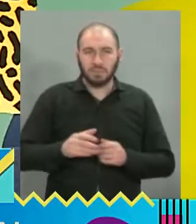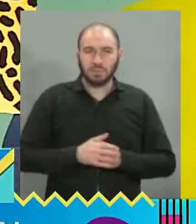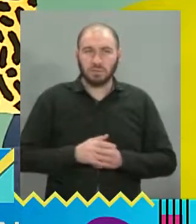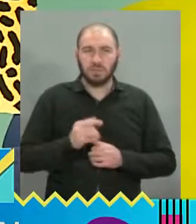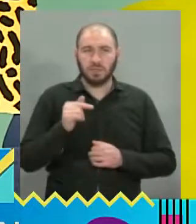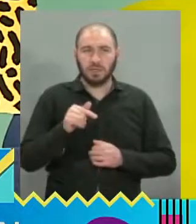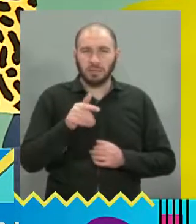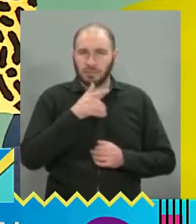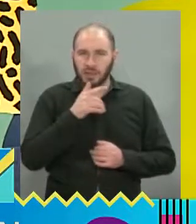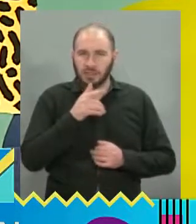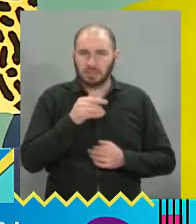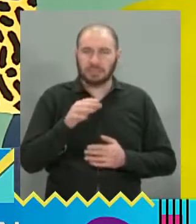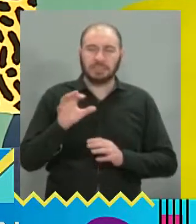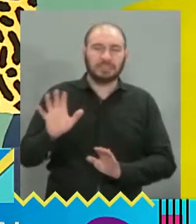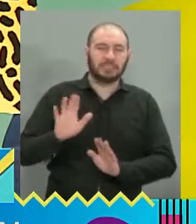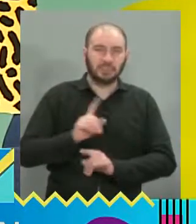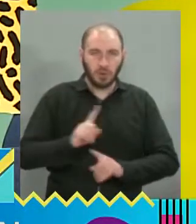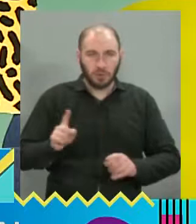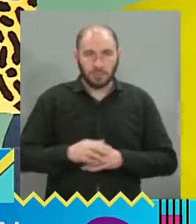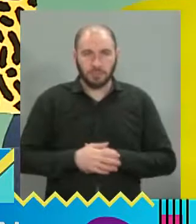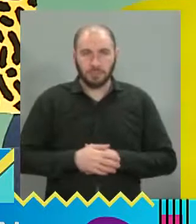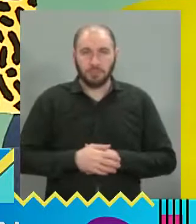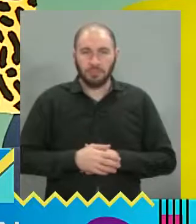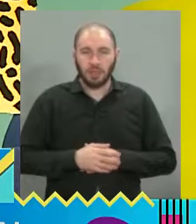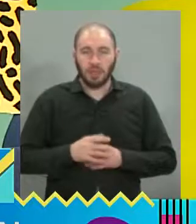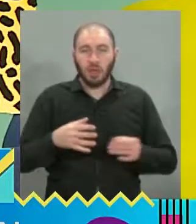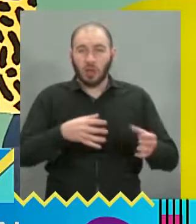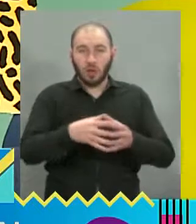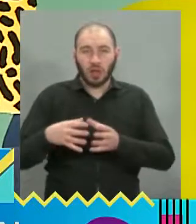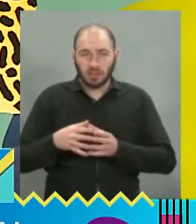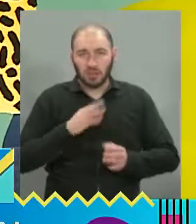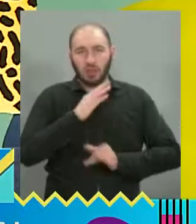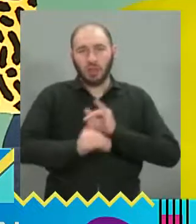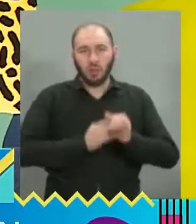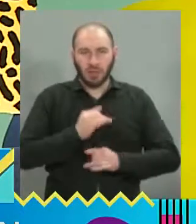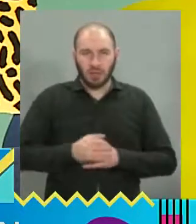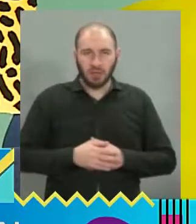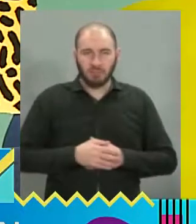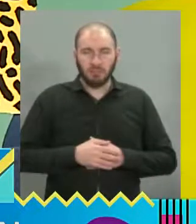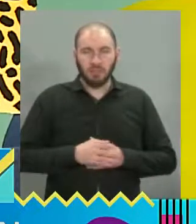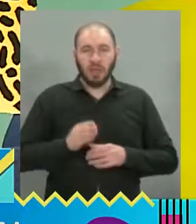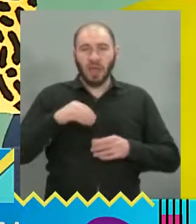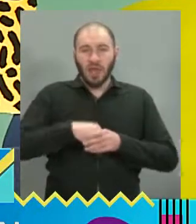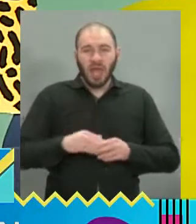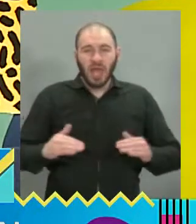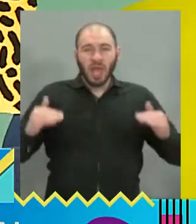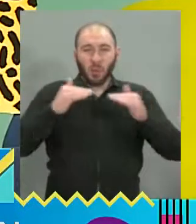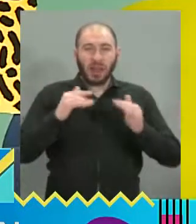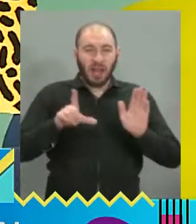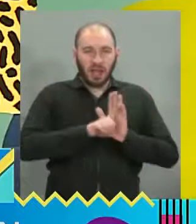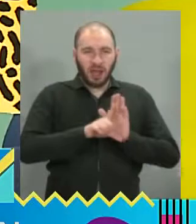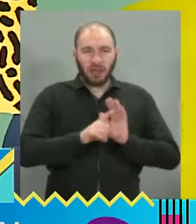tener cierto grado de resistencia. Entonces, las organizaciones hablamos que tenemos la igualdad